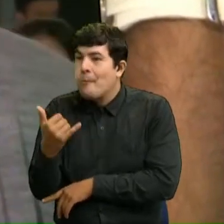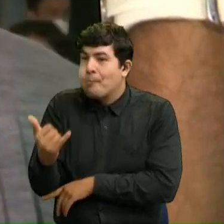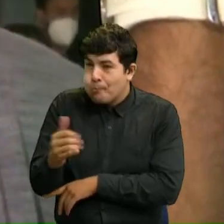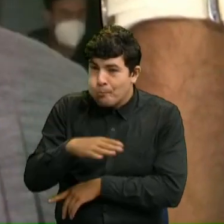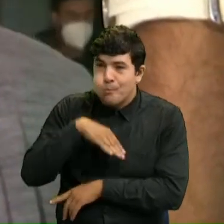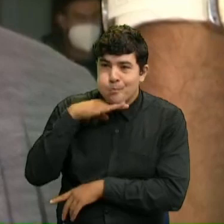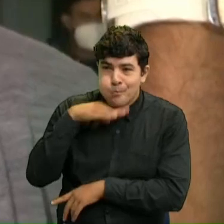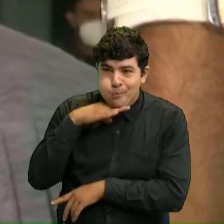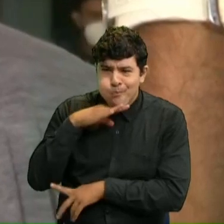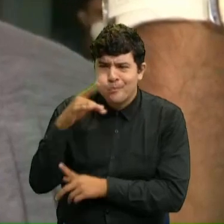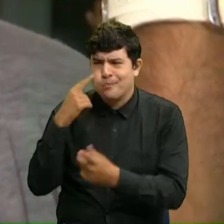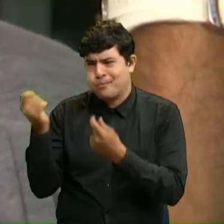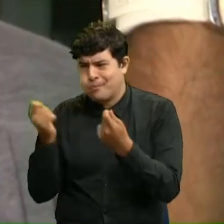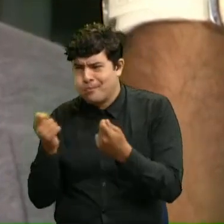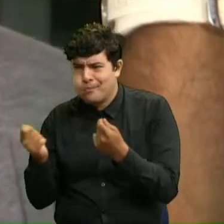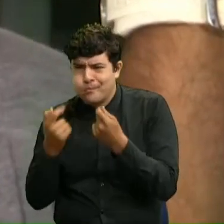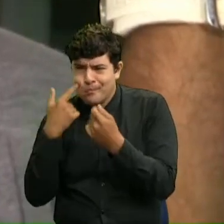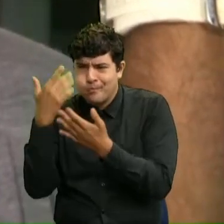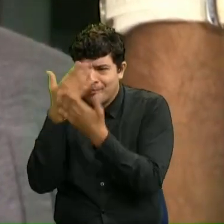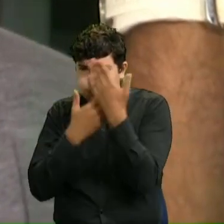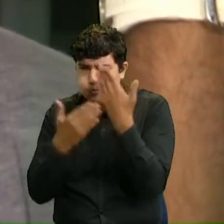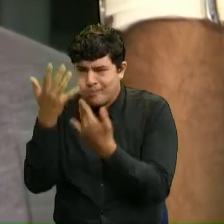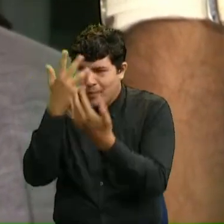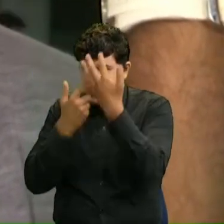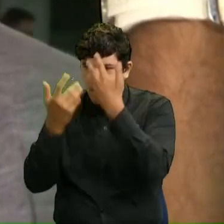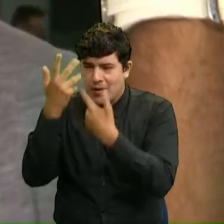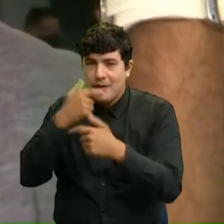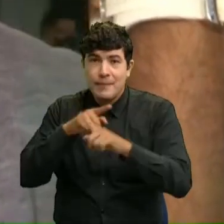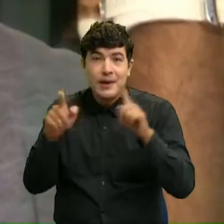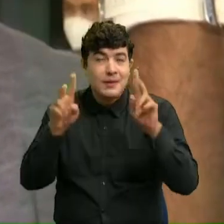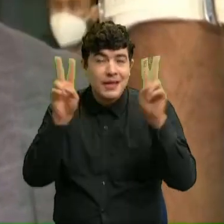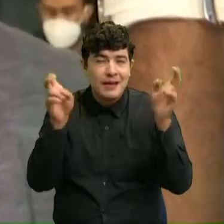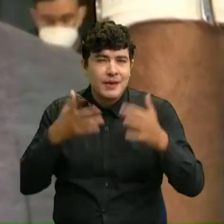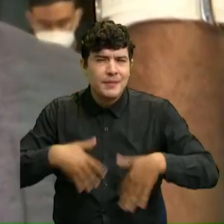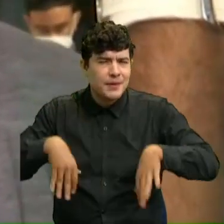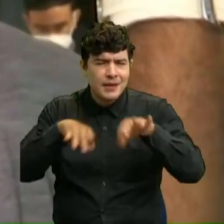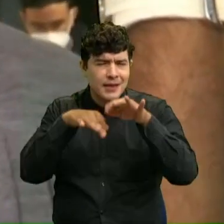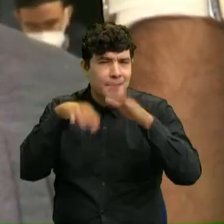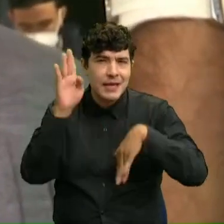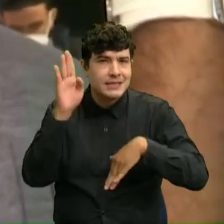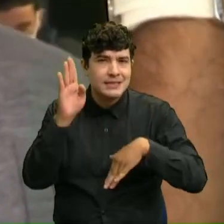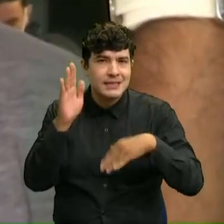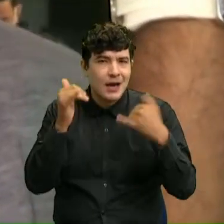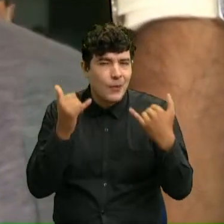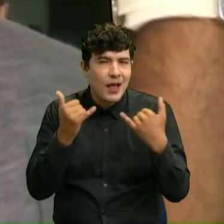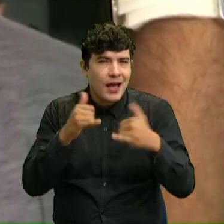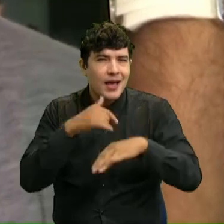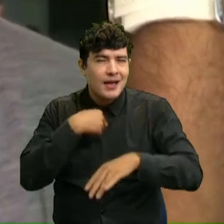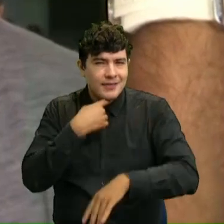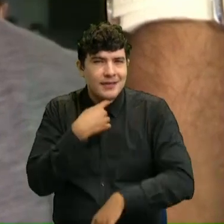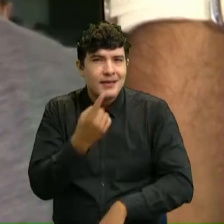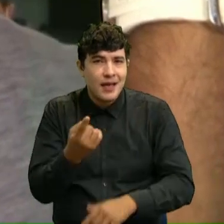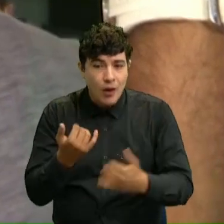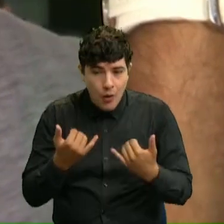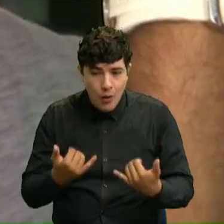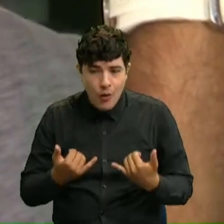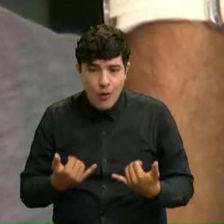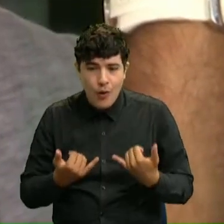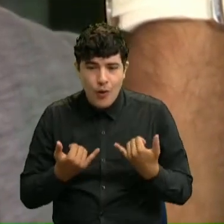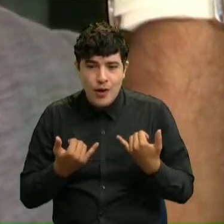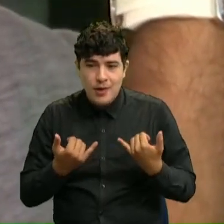en fin, habrán muchas cosas para elaborar. Pero yo creo que lo más importante, y es el mensaje es ese, que hoy nosotros no